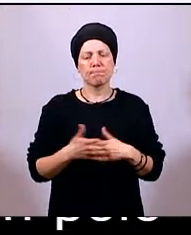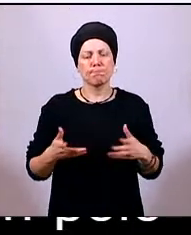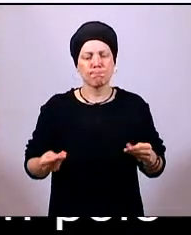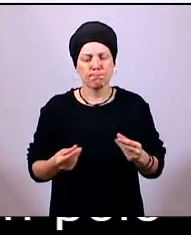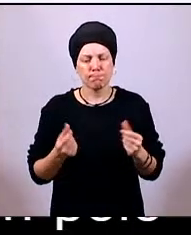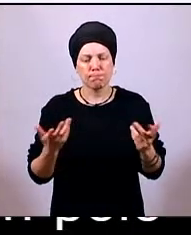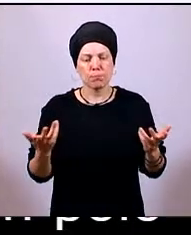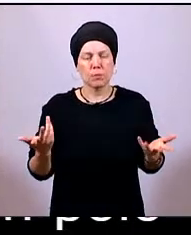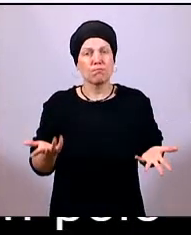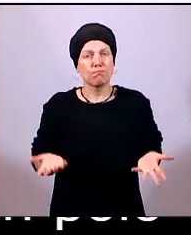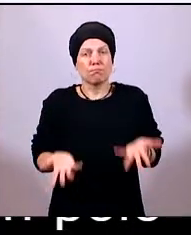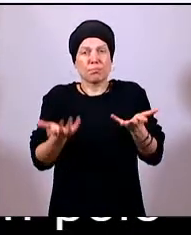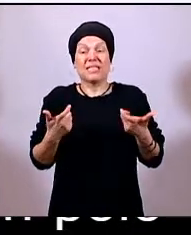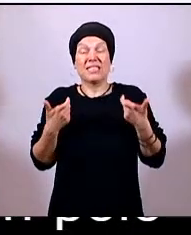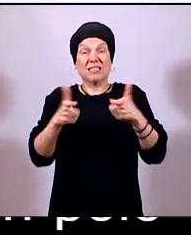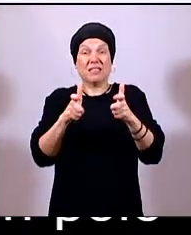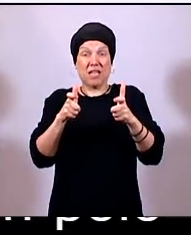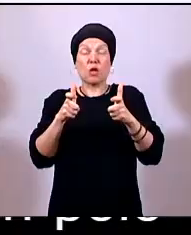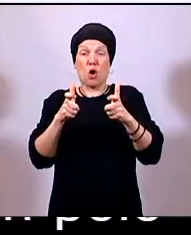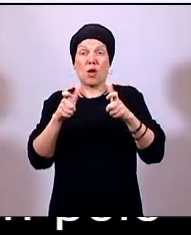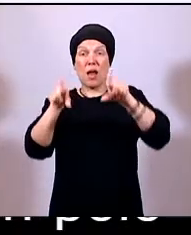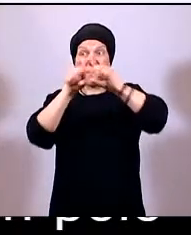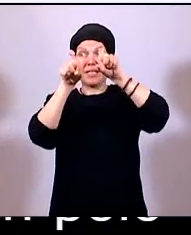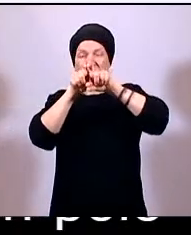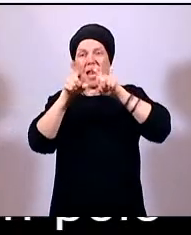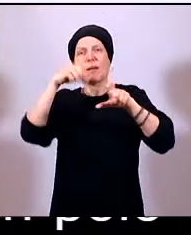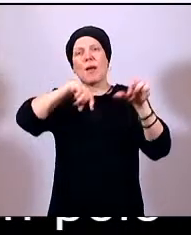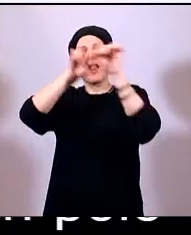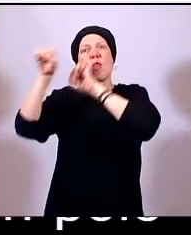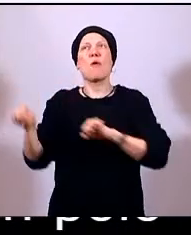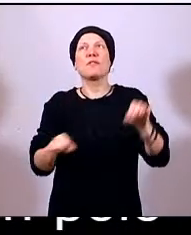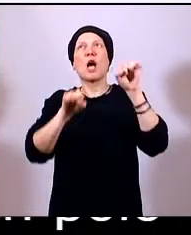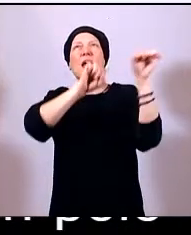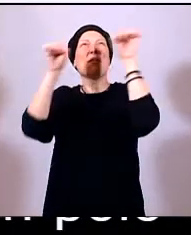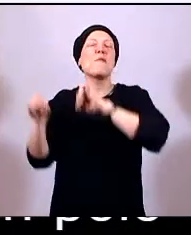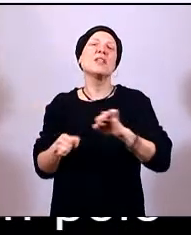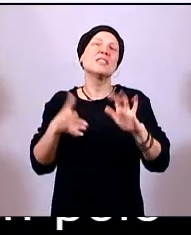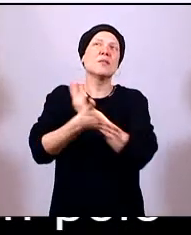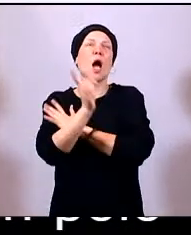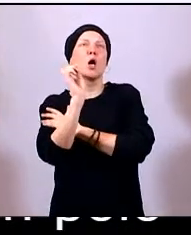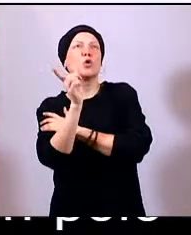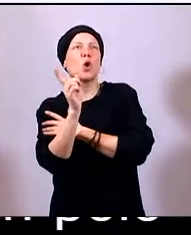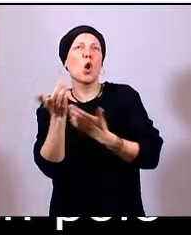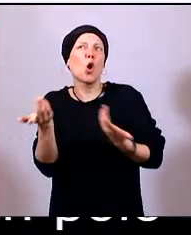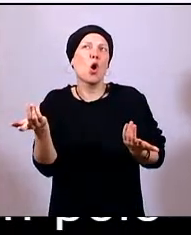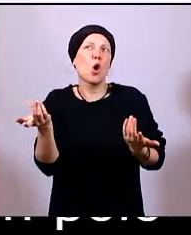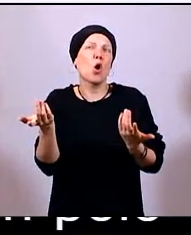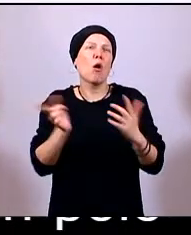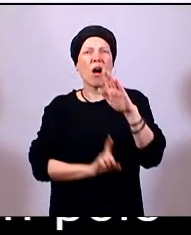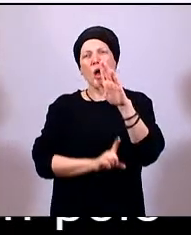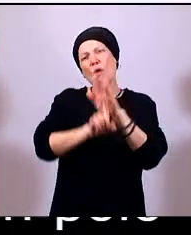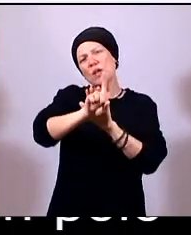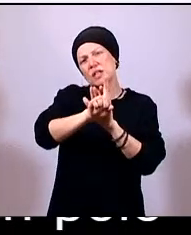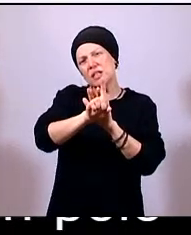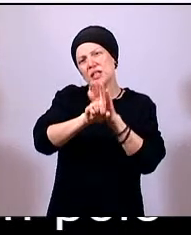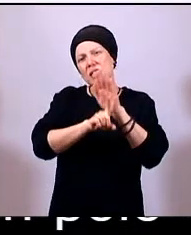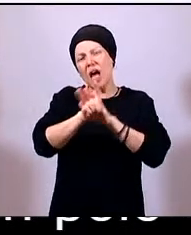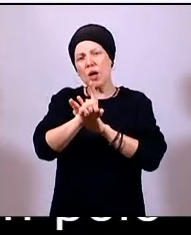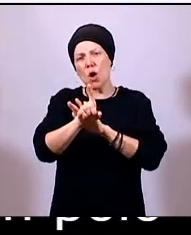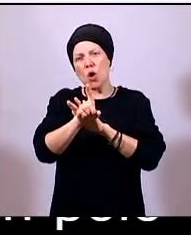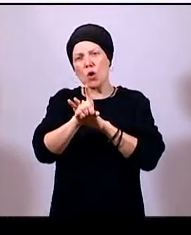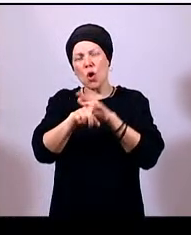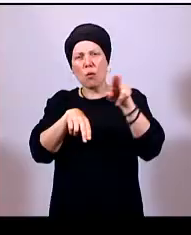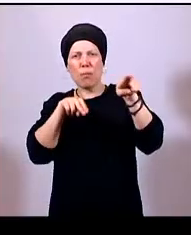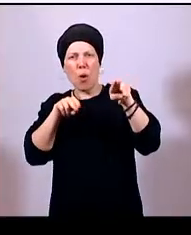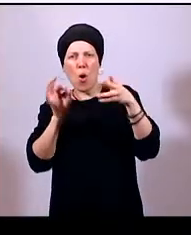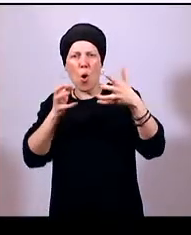el impulso al sector empresarial de la defensa no solamente es desarrollo de municiones o